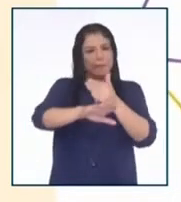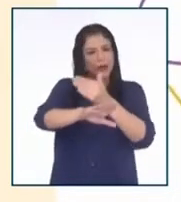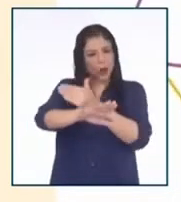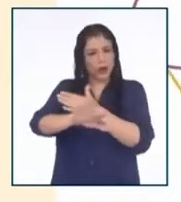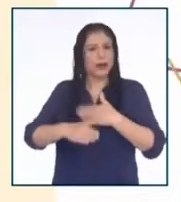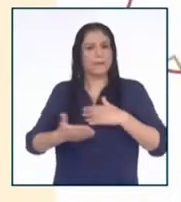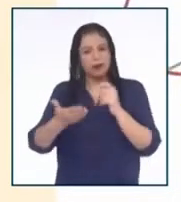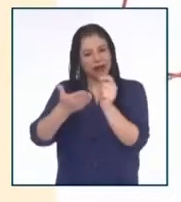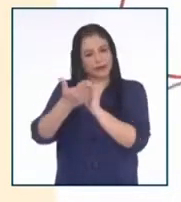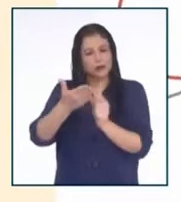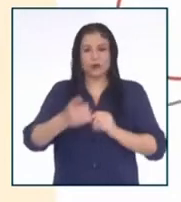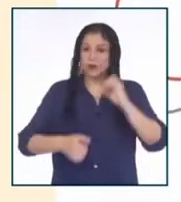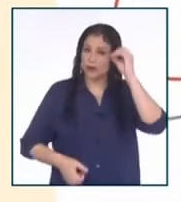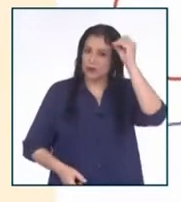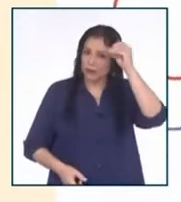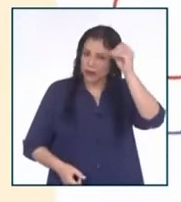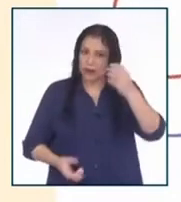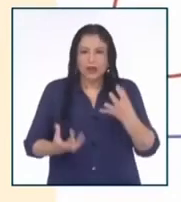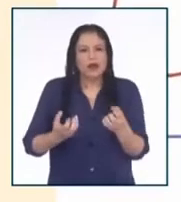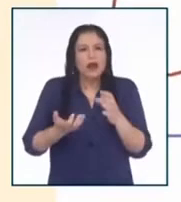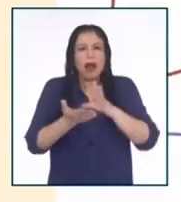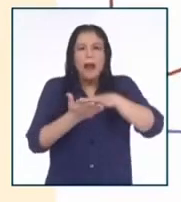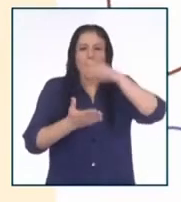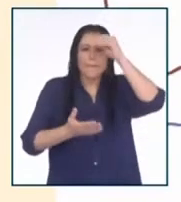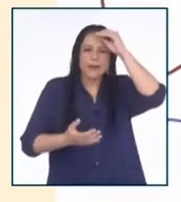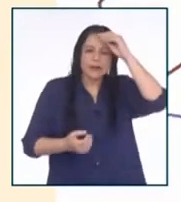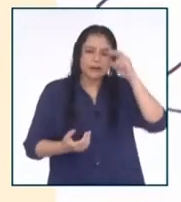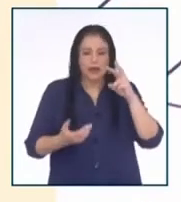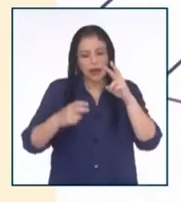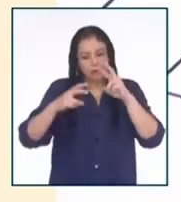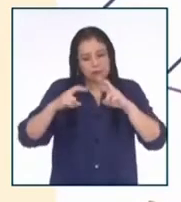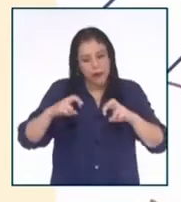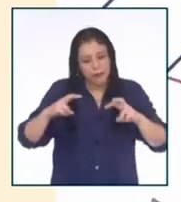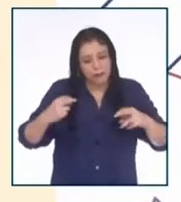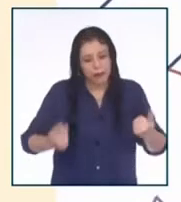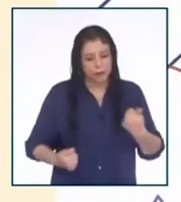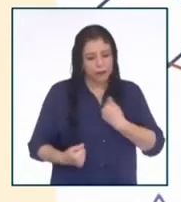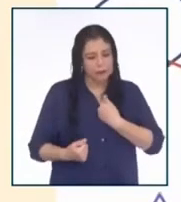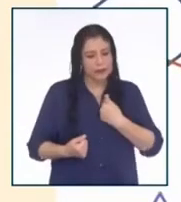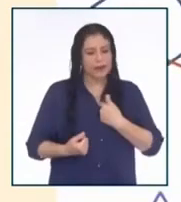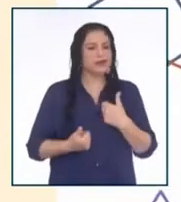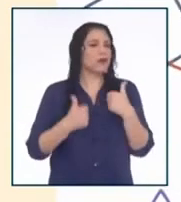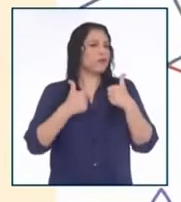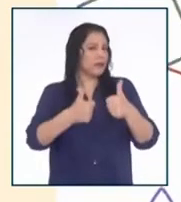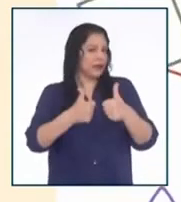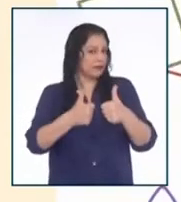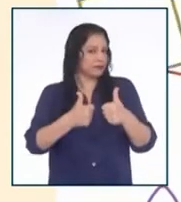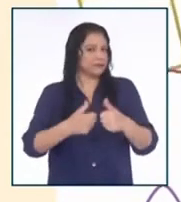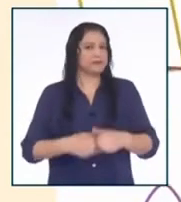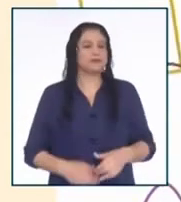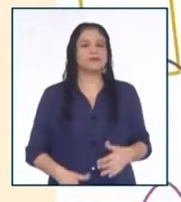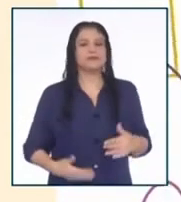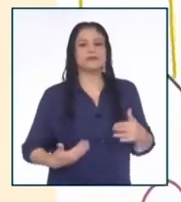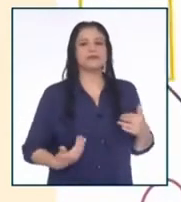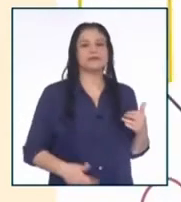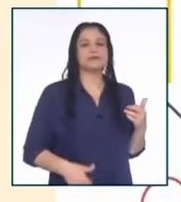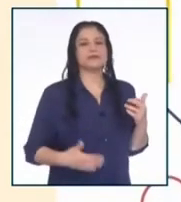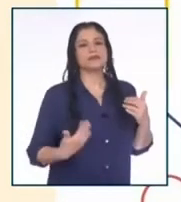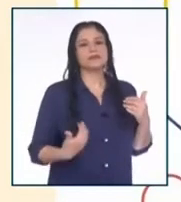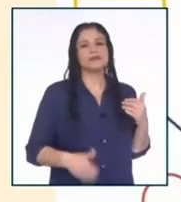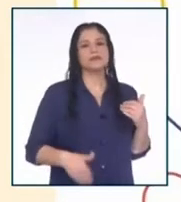de opinión. Quiero aprender a revisar mis textos que escribo de manera correcta.